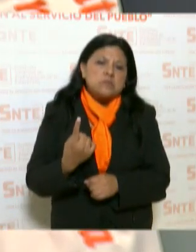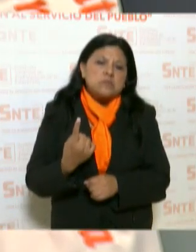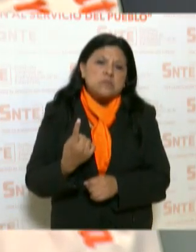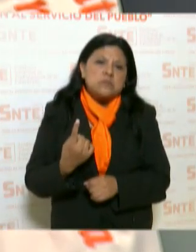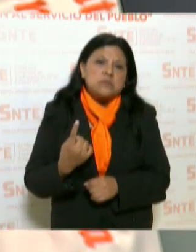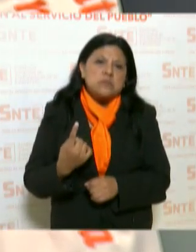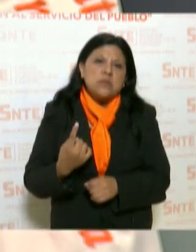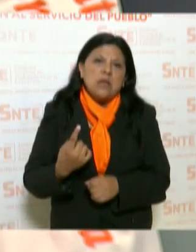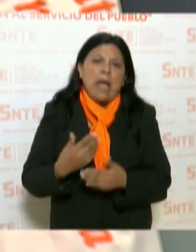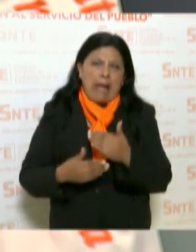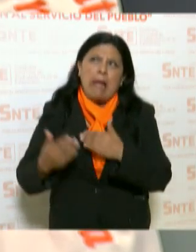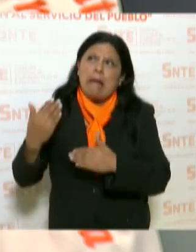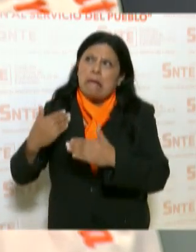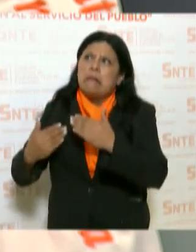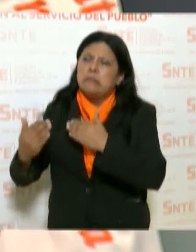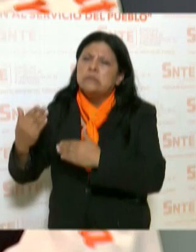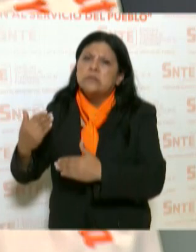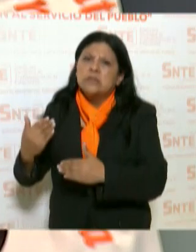tenía en ese entonces